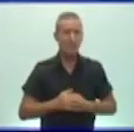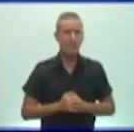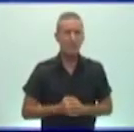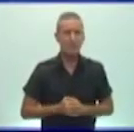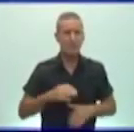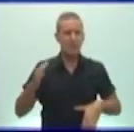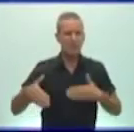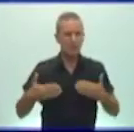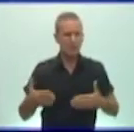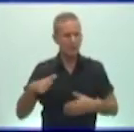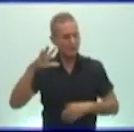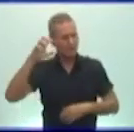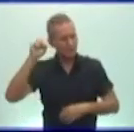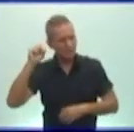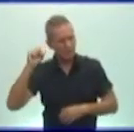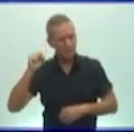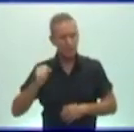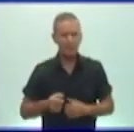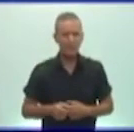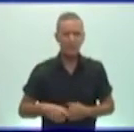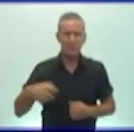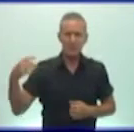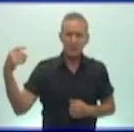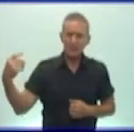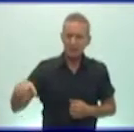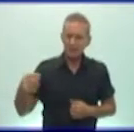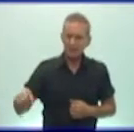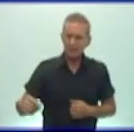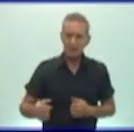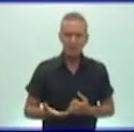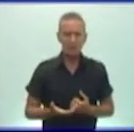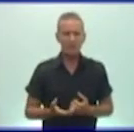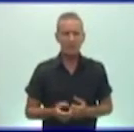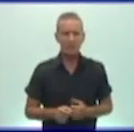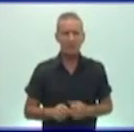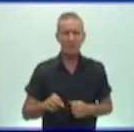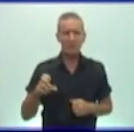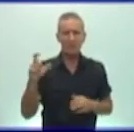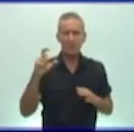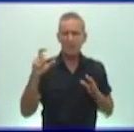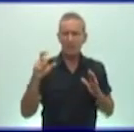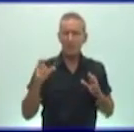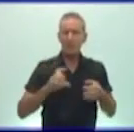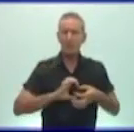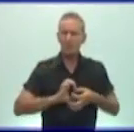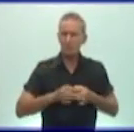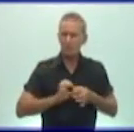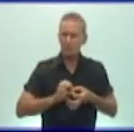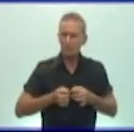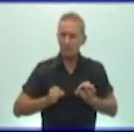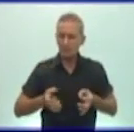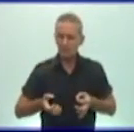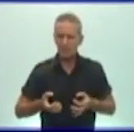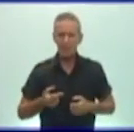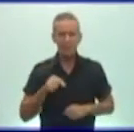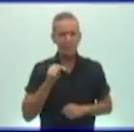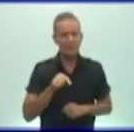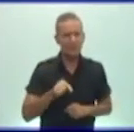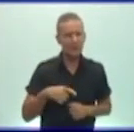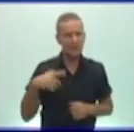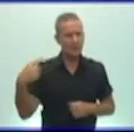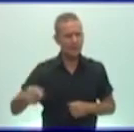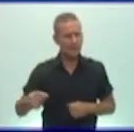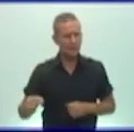de comprensión y los ejercicios para ejercitar el componente gramatical que se encuentran en este ejercicio. Además,